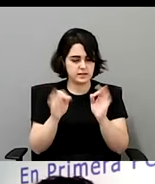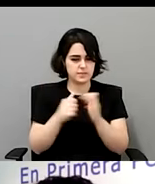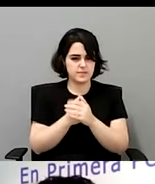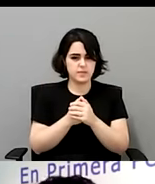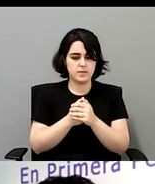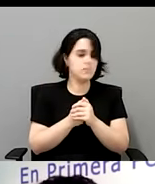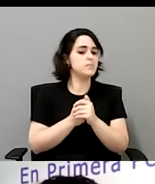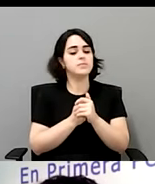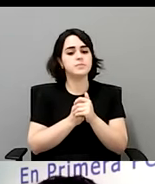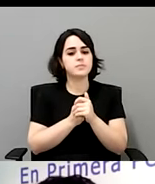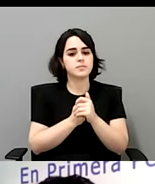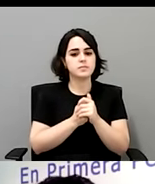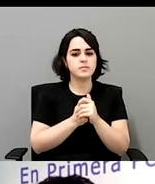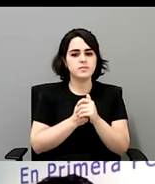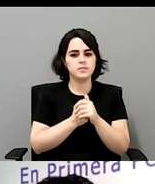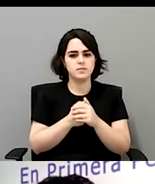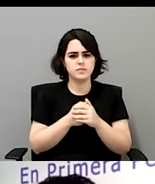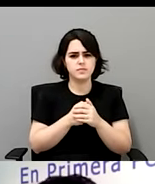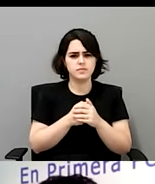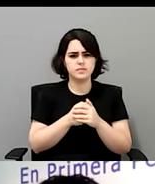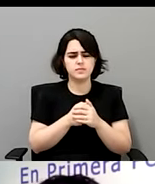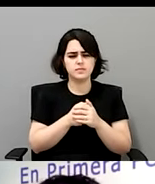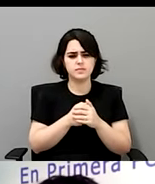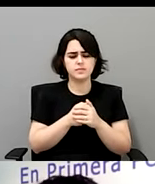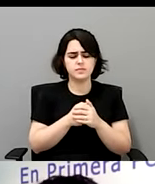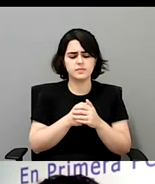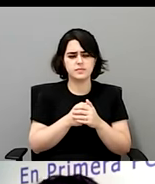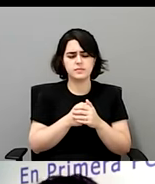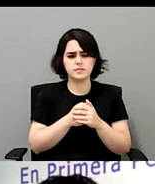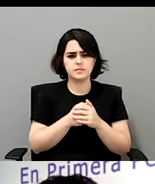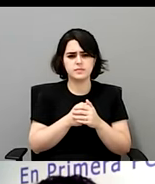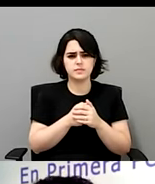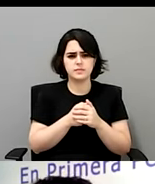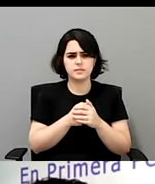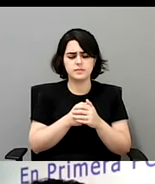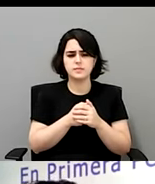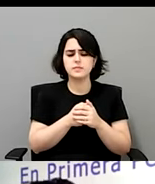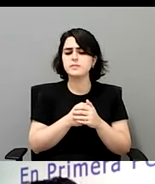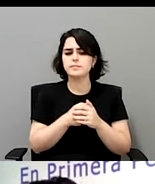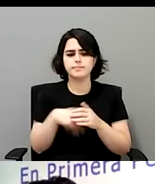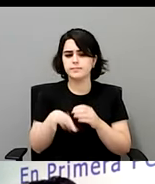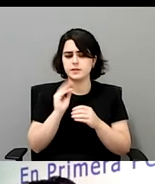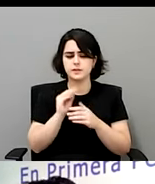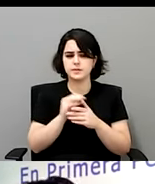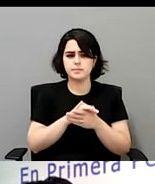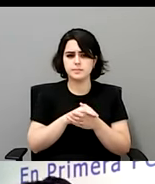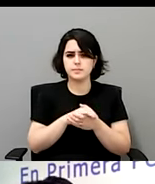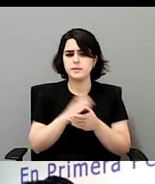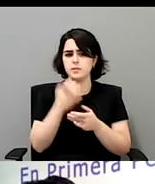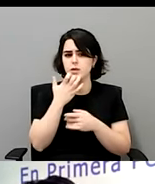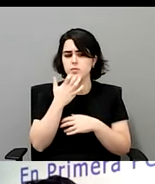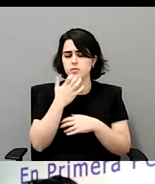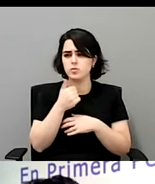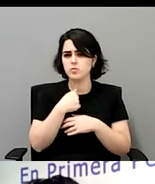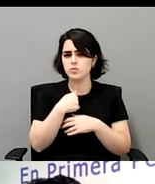Falta de regulación, de lo que tú decías antes, Ángeles, por ejemplo, yo me encuentro